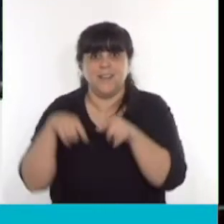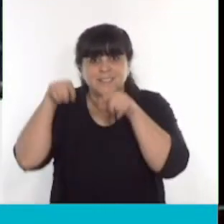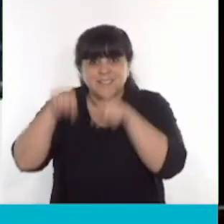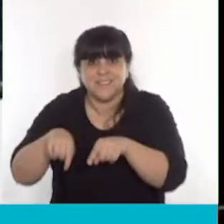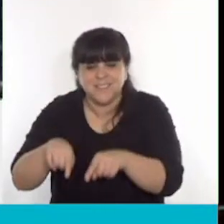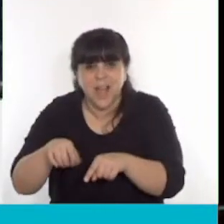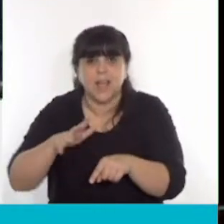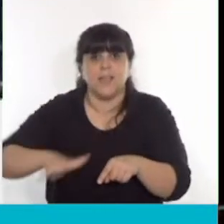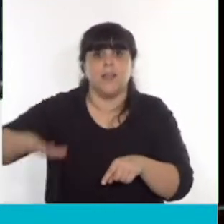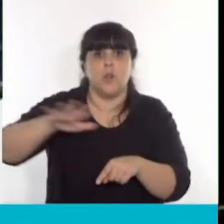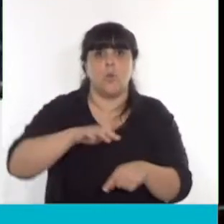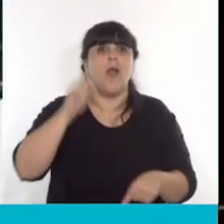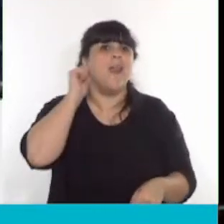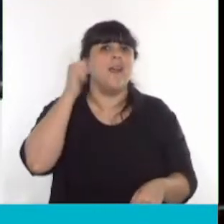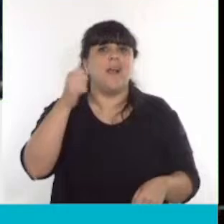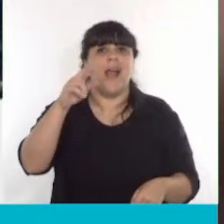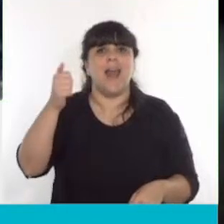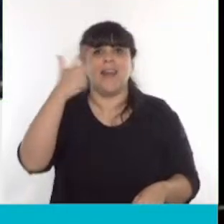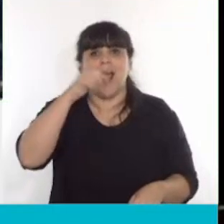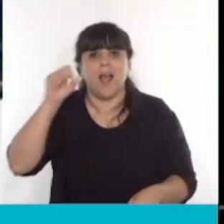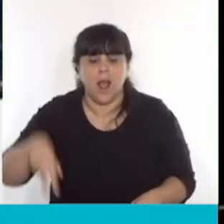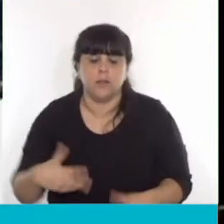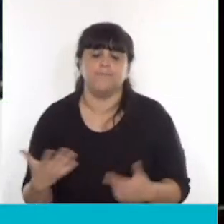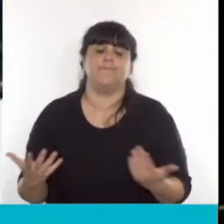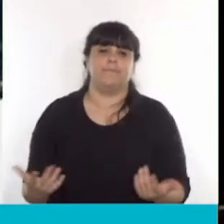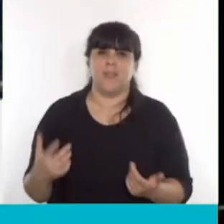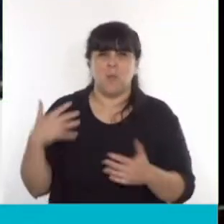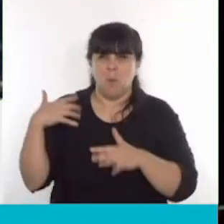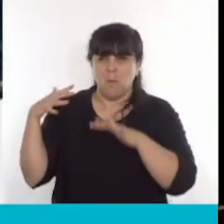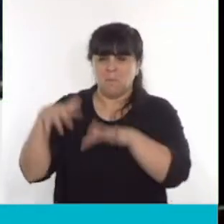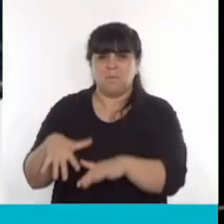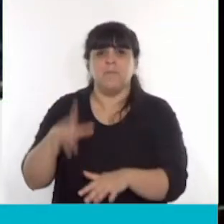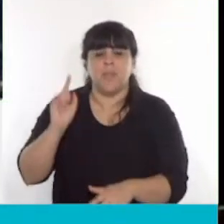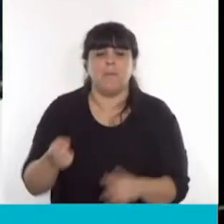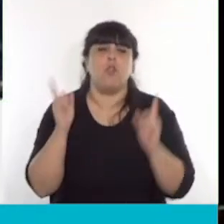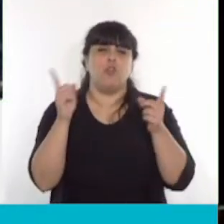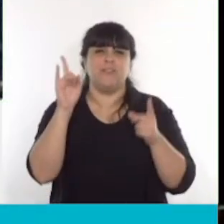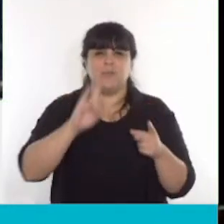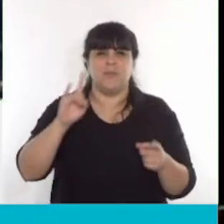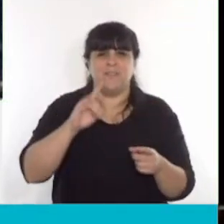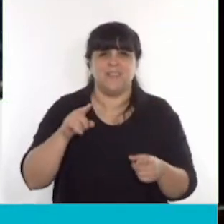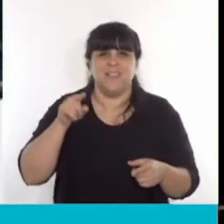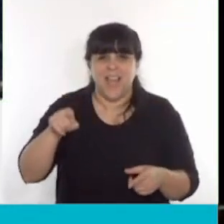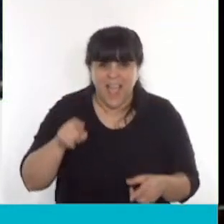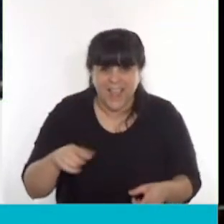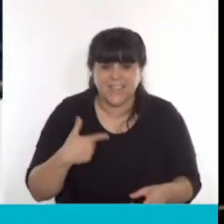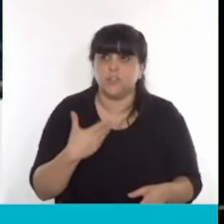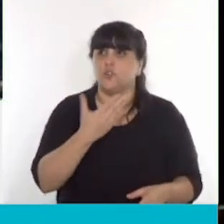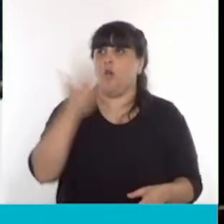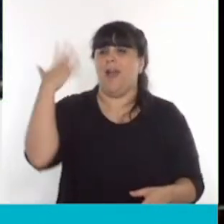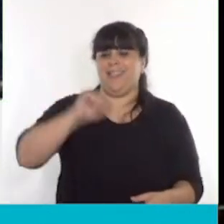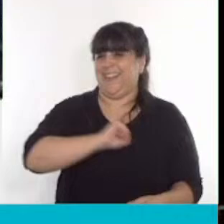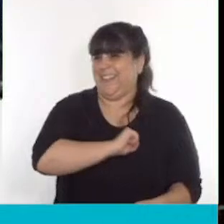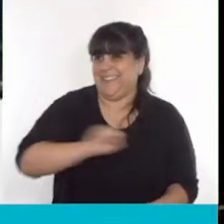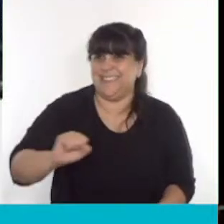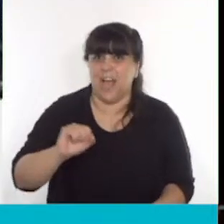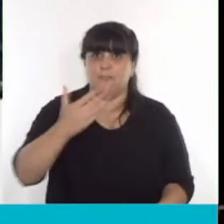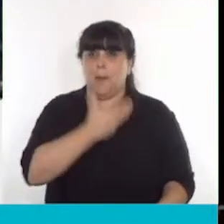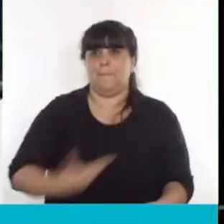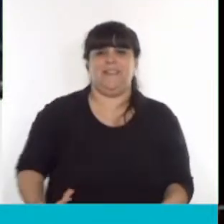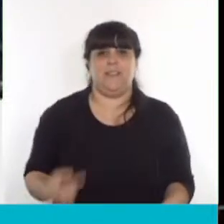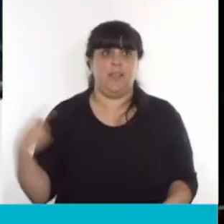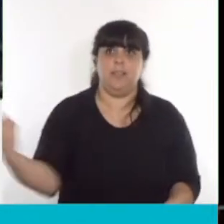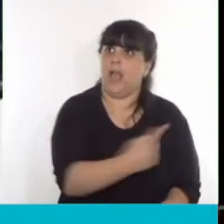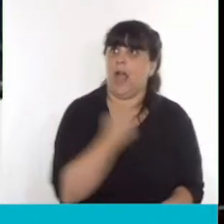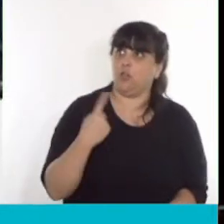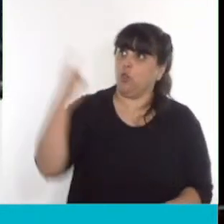del Garrahan. Bueno, a los docentes universitarios, una enorme estafa electoral la que hizo el señor presidente. Y la tercera